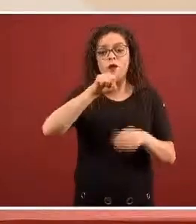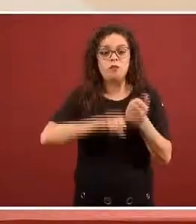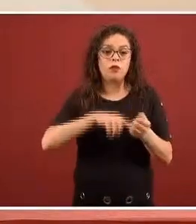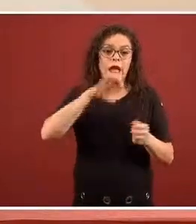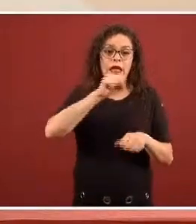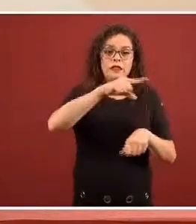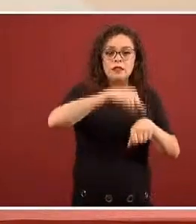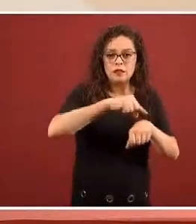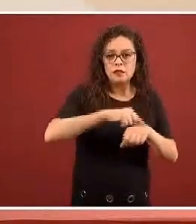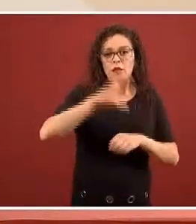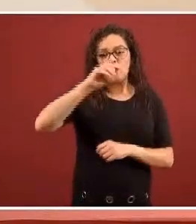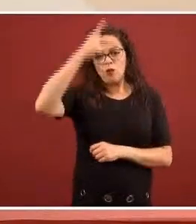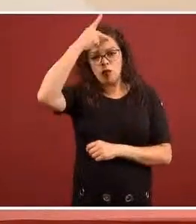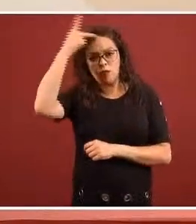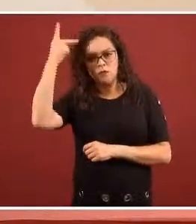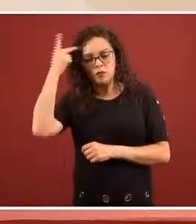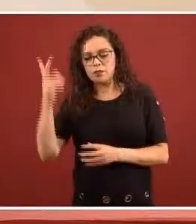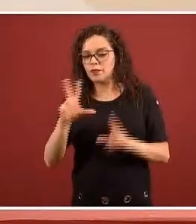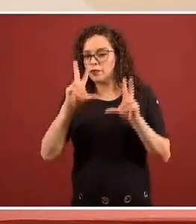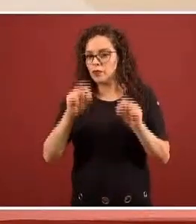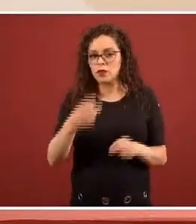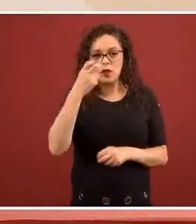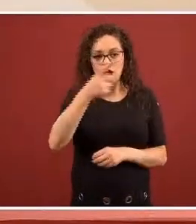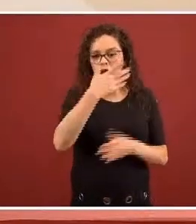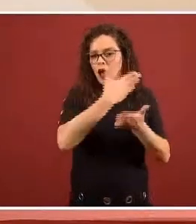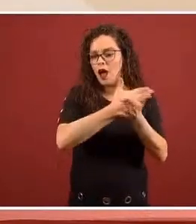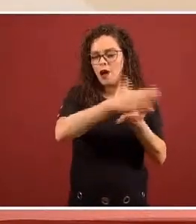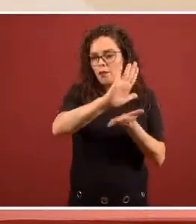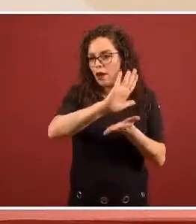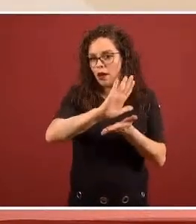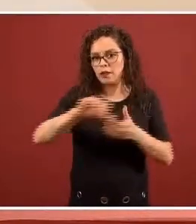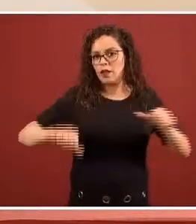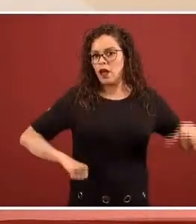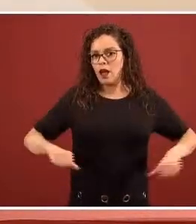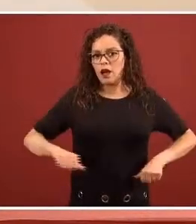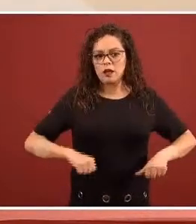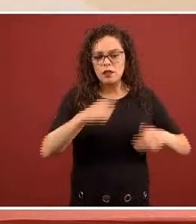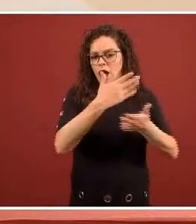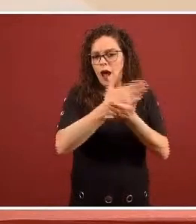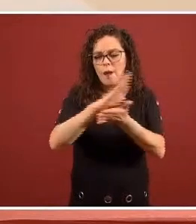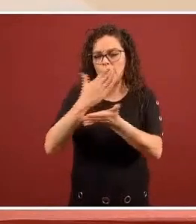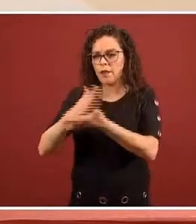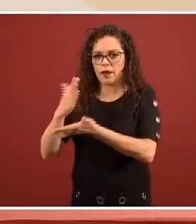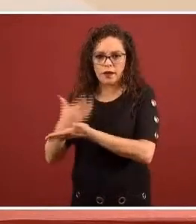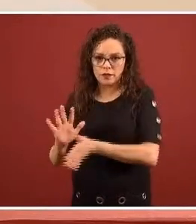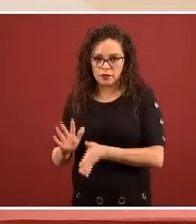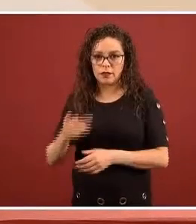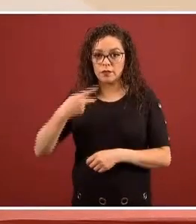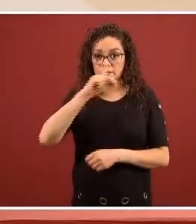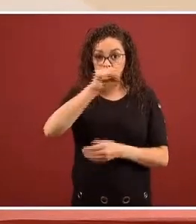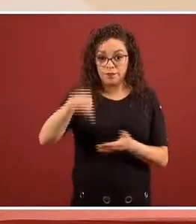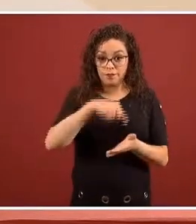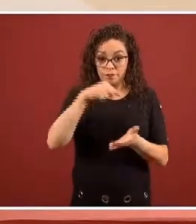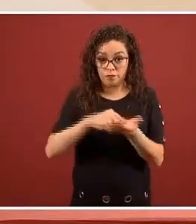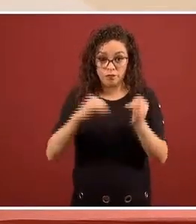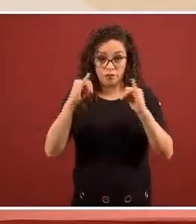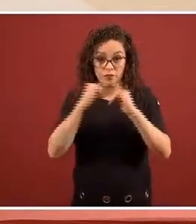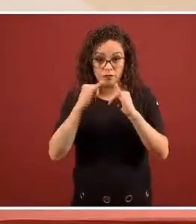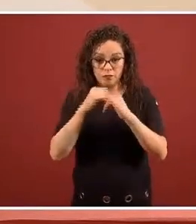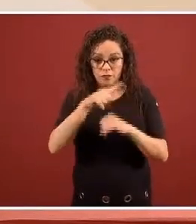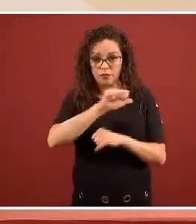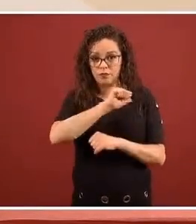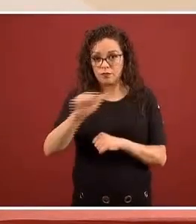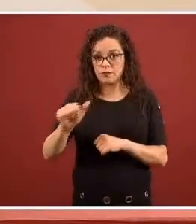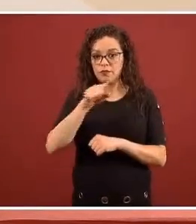No tiene que ver con la actividad que realiza. Y efectivamente en las unidades de atención de la salud caracterizadas